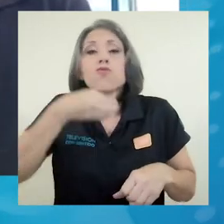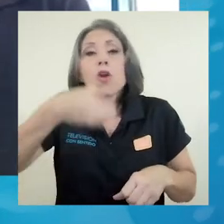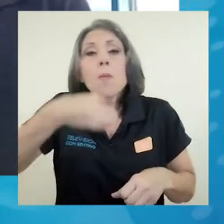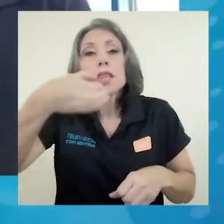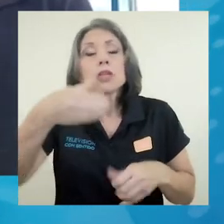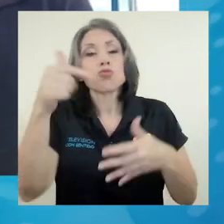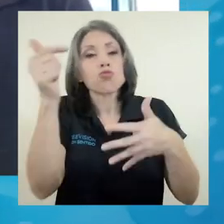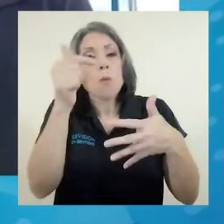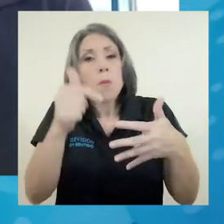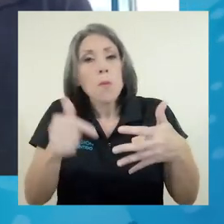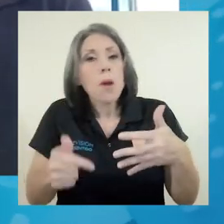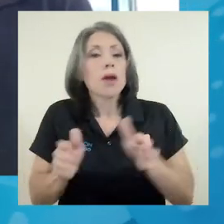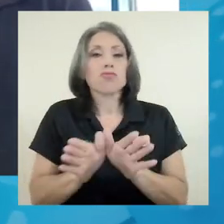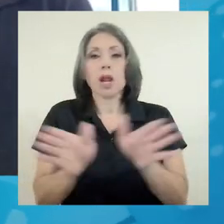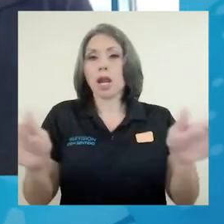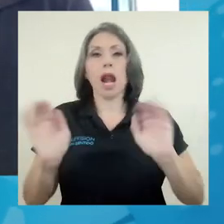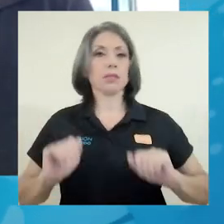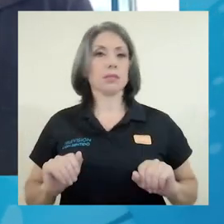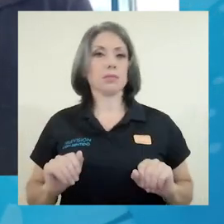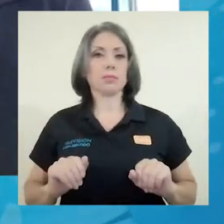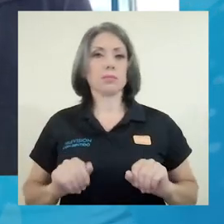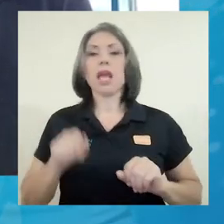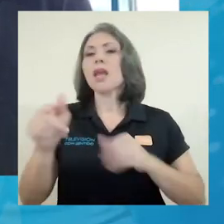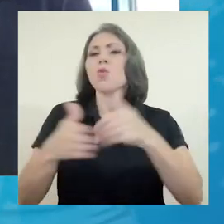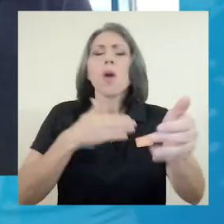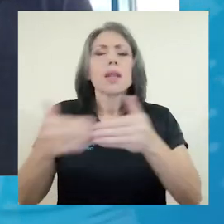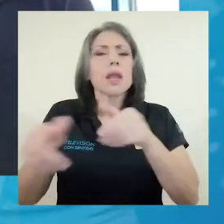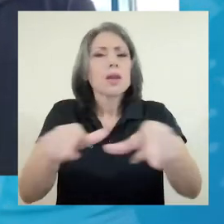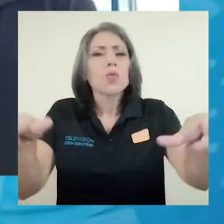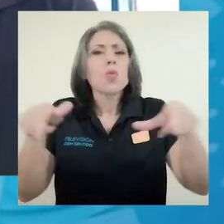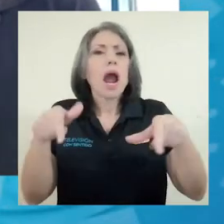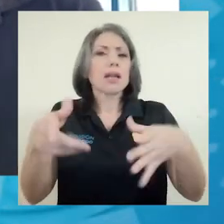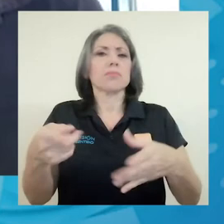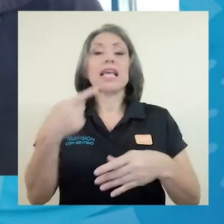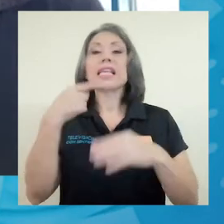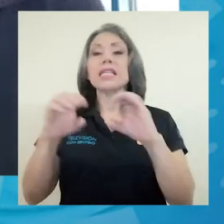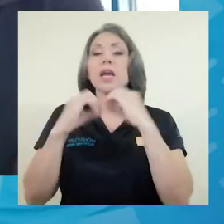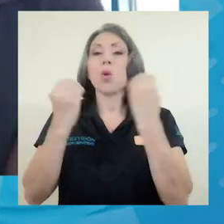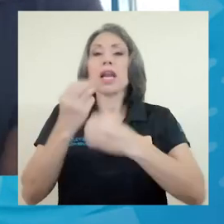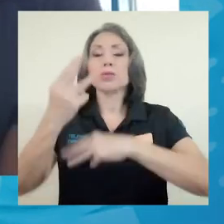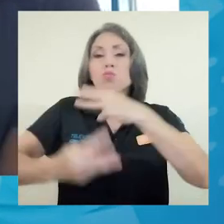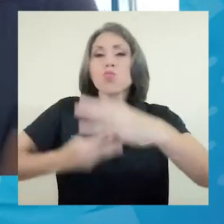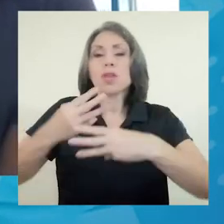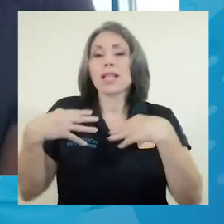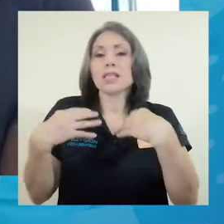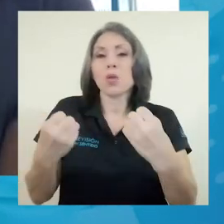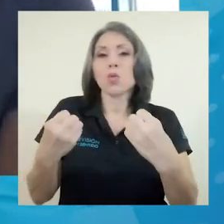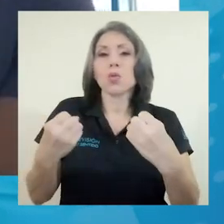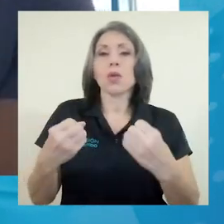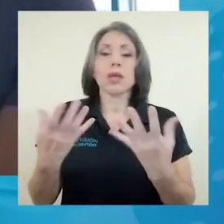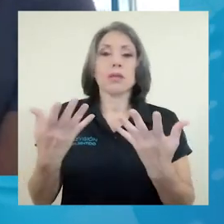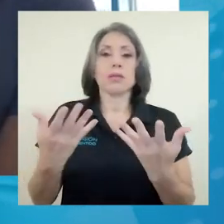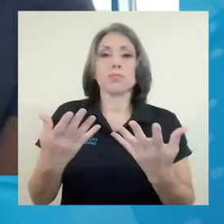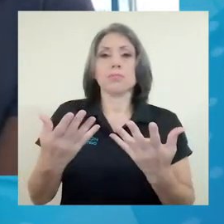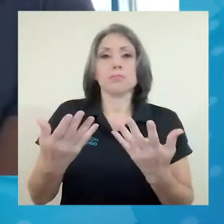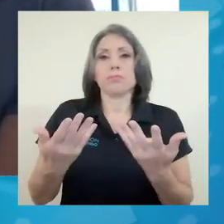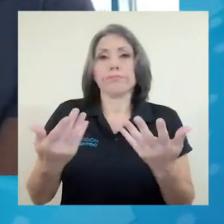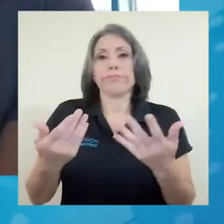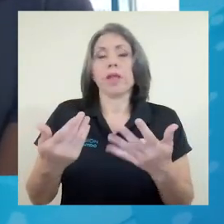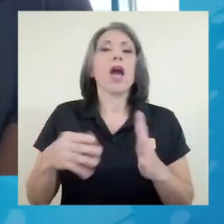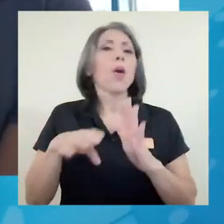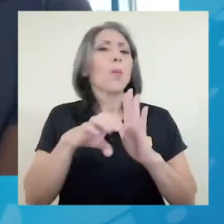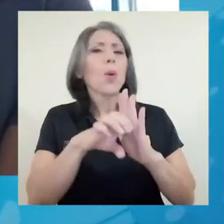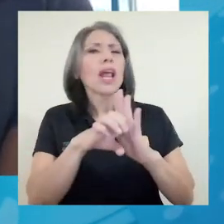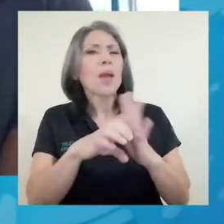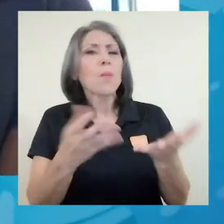encontramos en cualquier lugar las que da la de migue serra registra cree por ejemplo que entonces pensando en